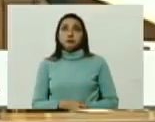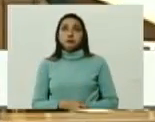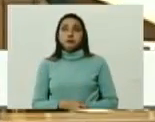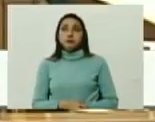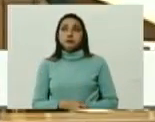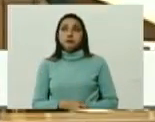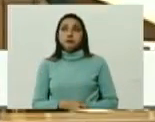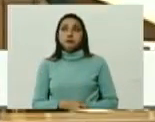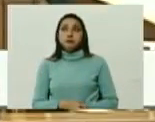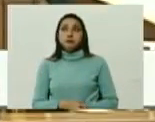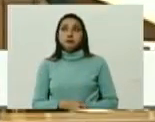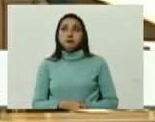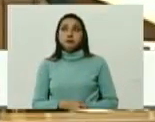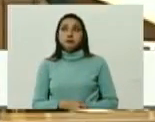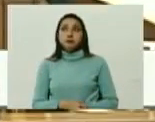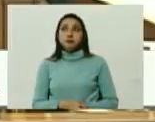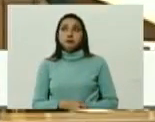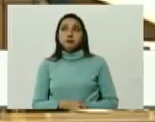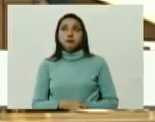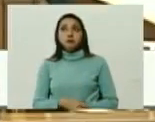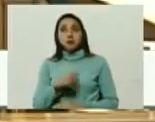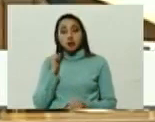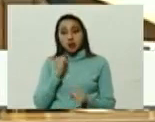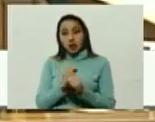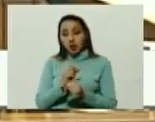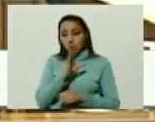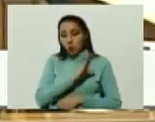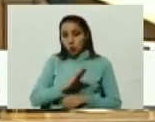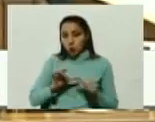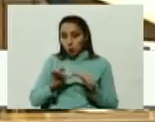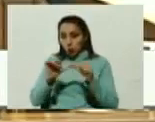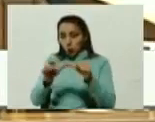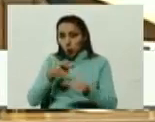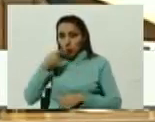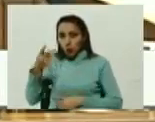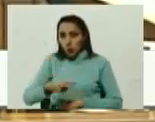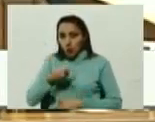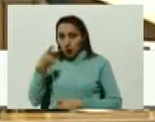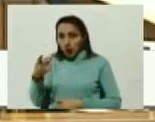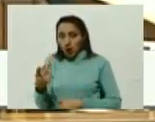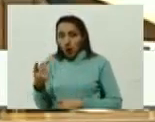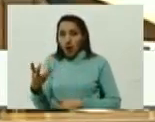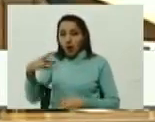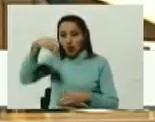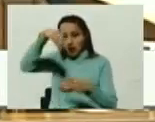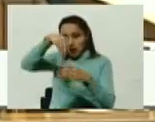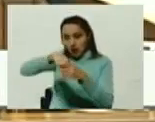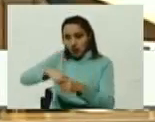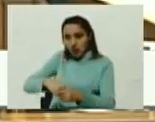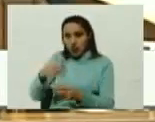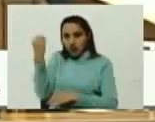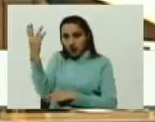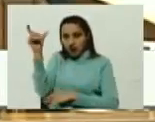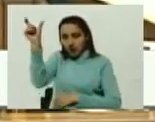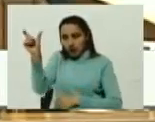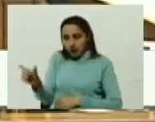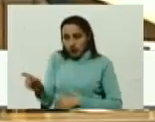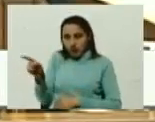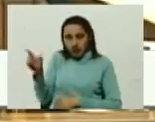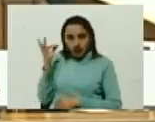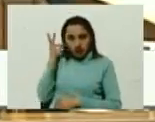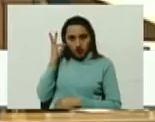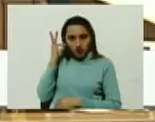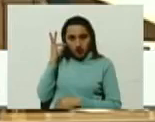público que viene siendo trabajada por la comisión permanente de política interior es será la parlamentaria de rosa león la